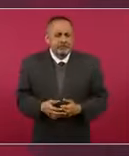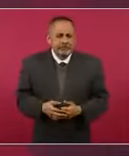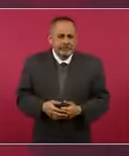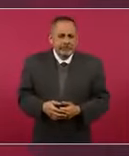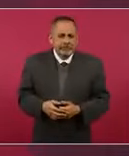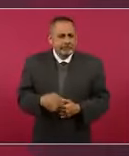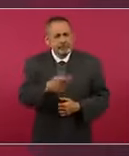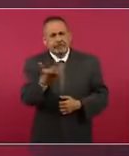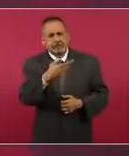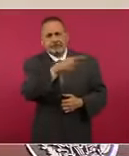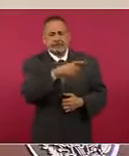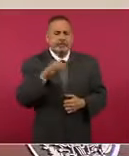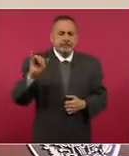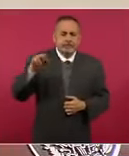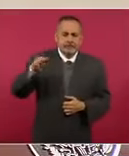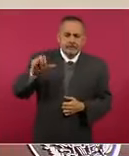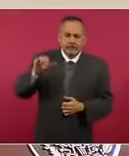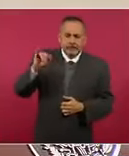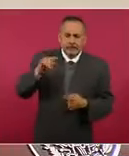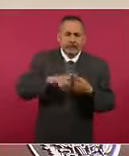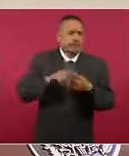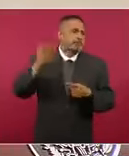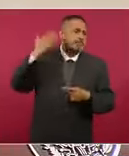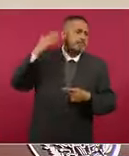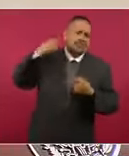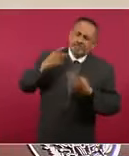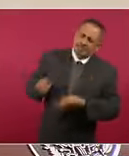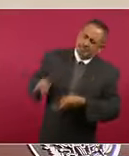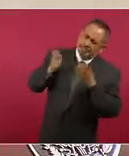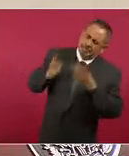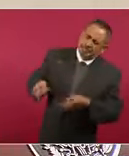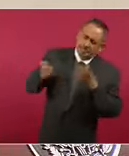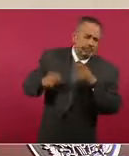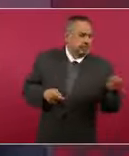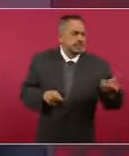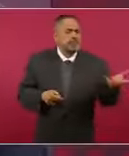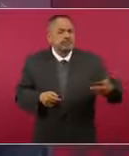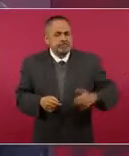¿Qué hicieron los de la transparencia cuando saquearon al país? Nada.